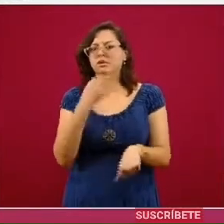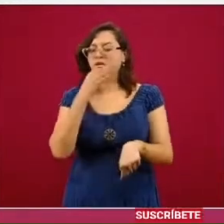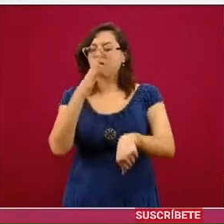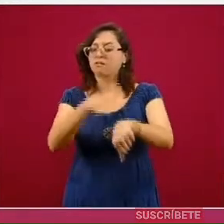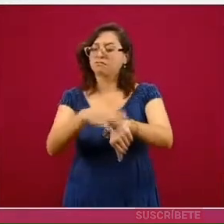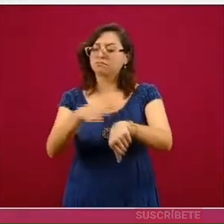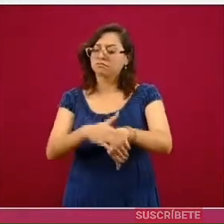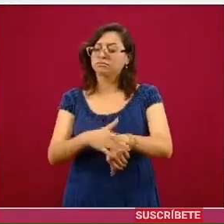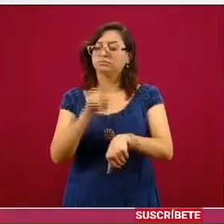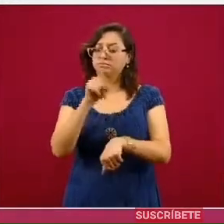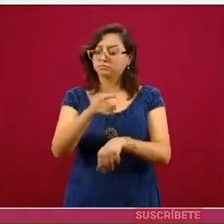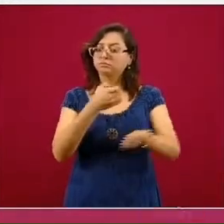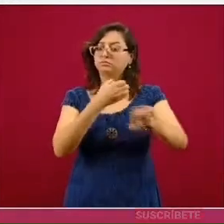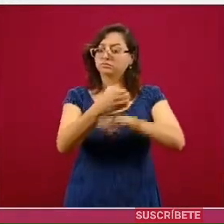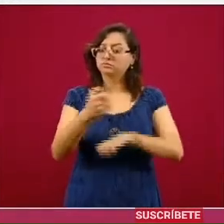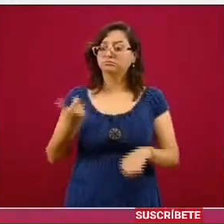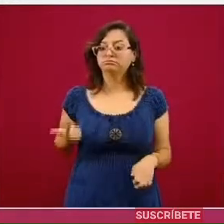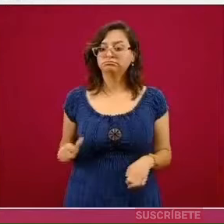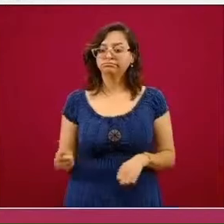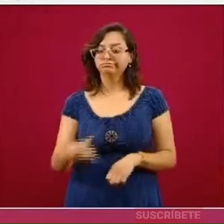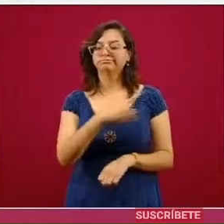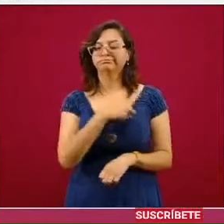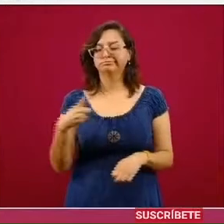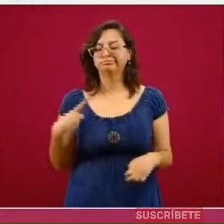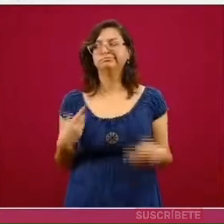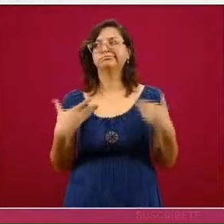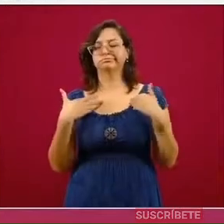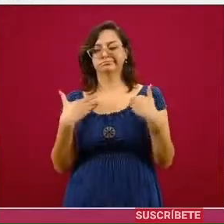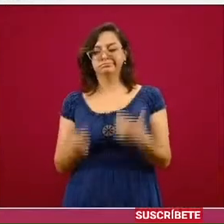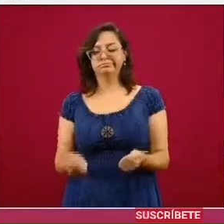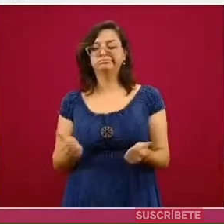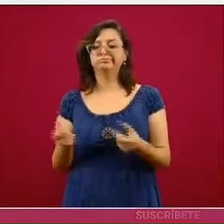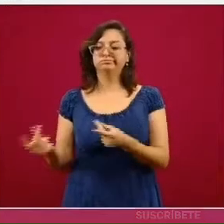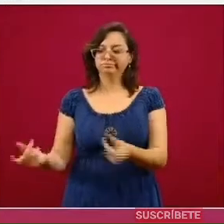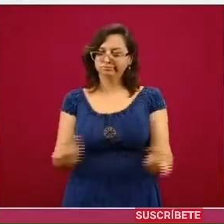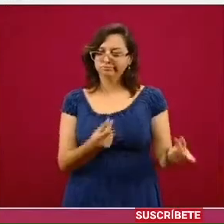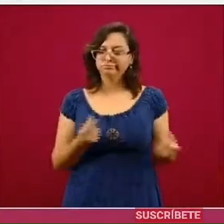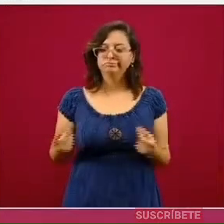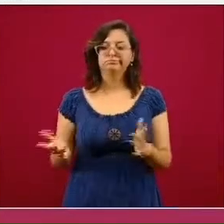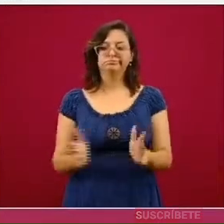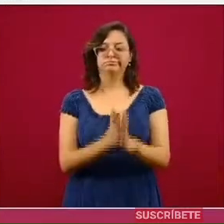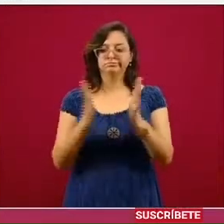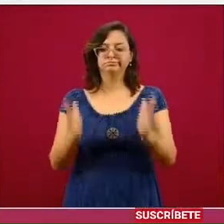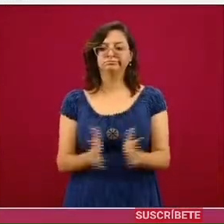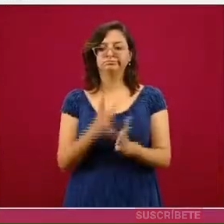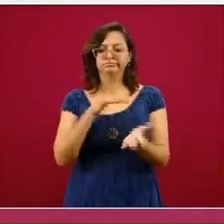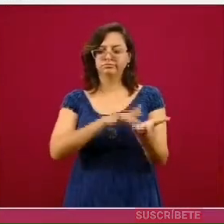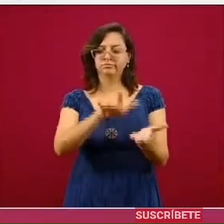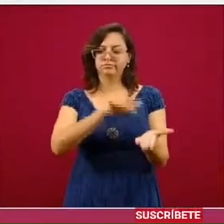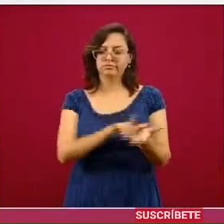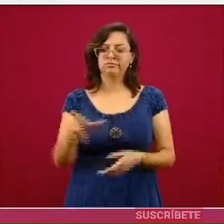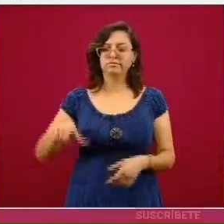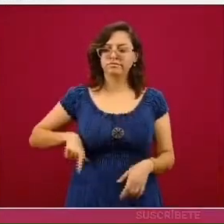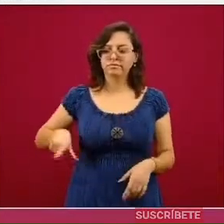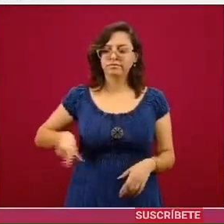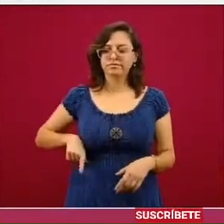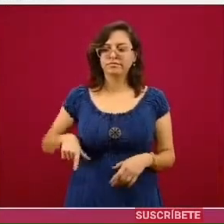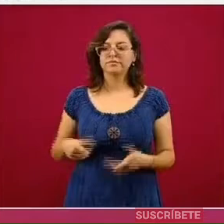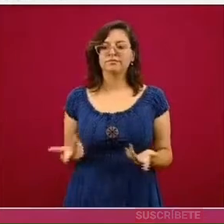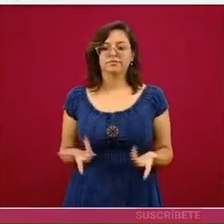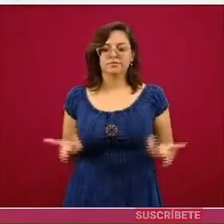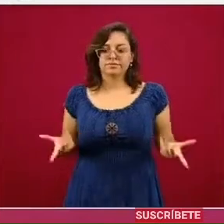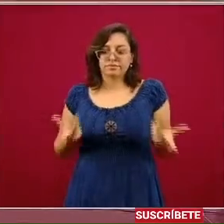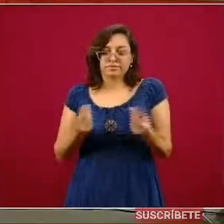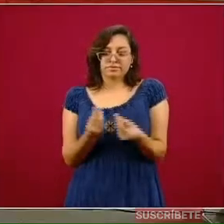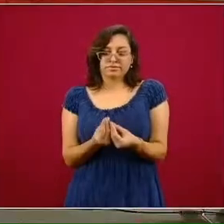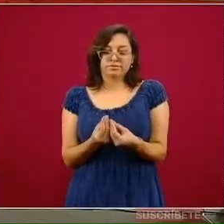sociedad del Estado lo tome en cuenta y participe más activamente. Apoyen a sus gobiernos estatales, apóyenlos, son